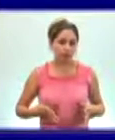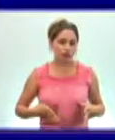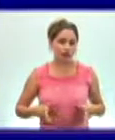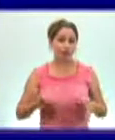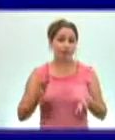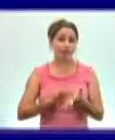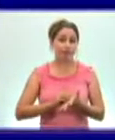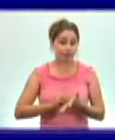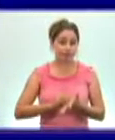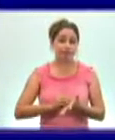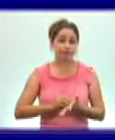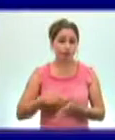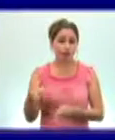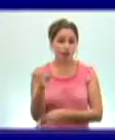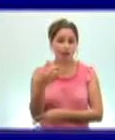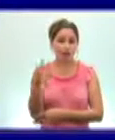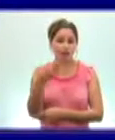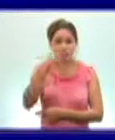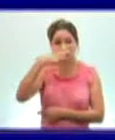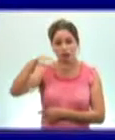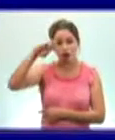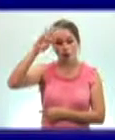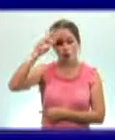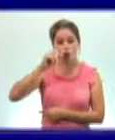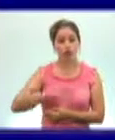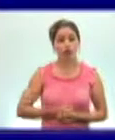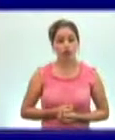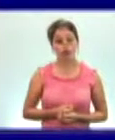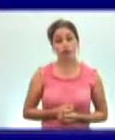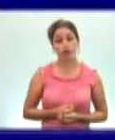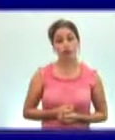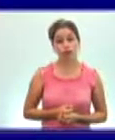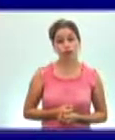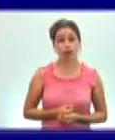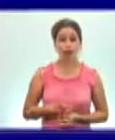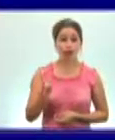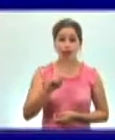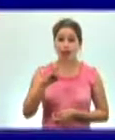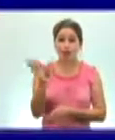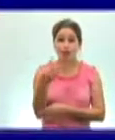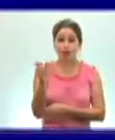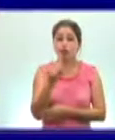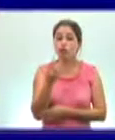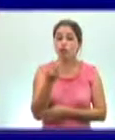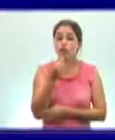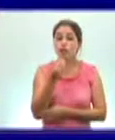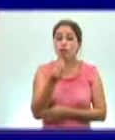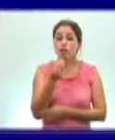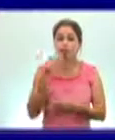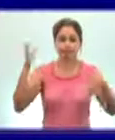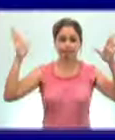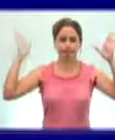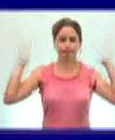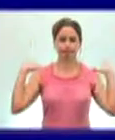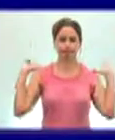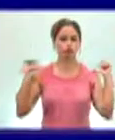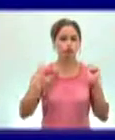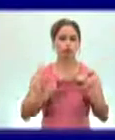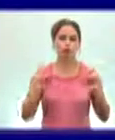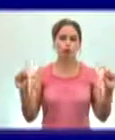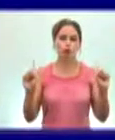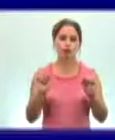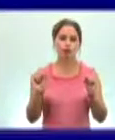bandera cubana. La bandera no se pone por detrás del cuerpo, porque cuando usted sencillamente se antepone a la